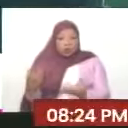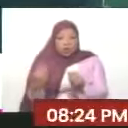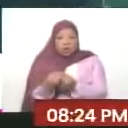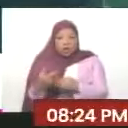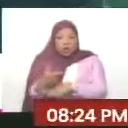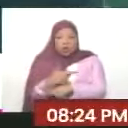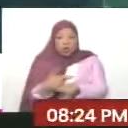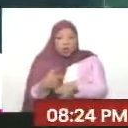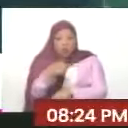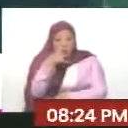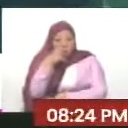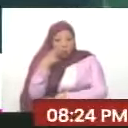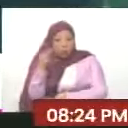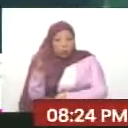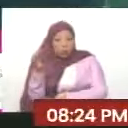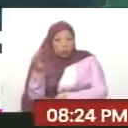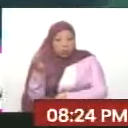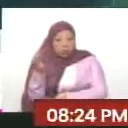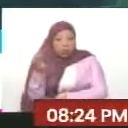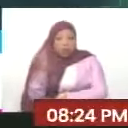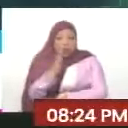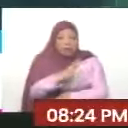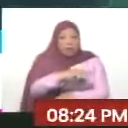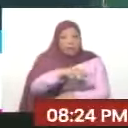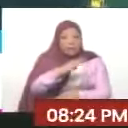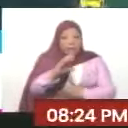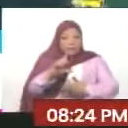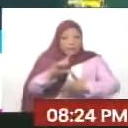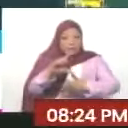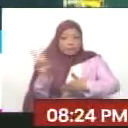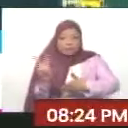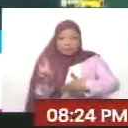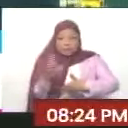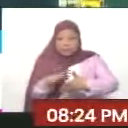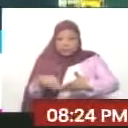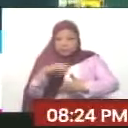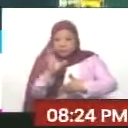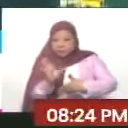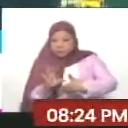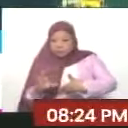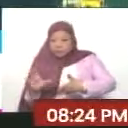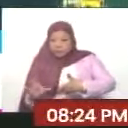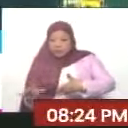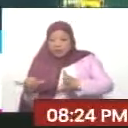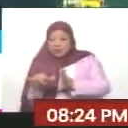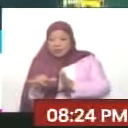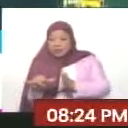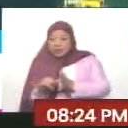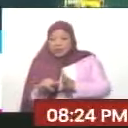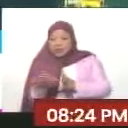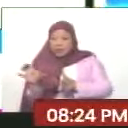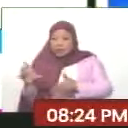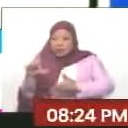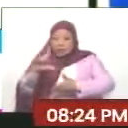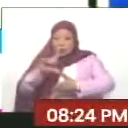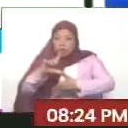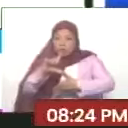de Francia. Eso fue en la frontera, en el Mar Caribe, justamente fronterizo con Granada. Yo le digo a los gobiernos del